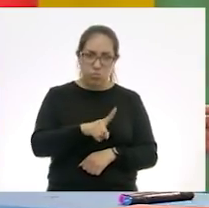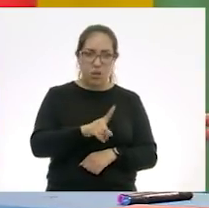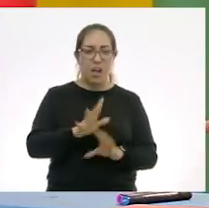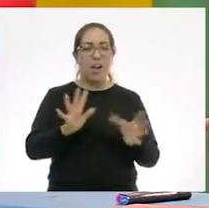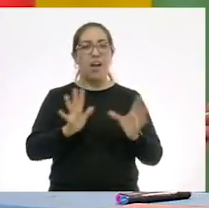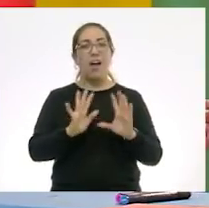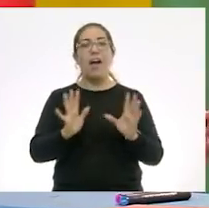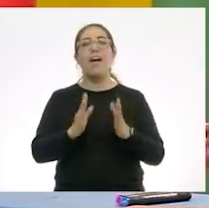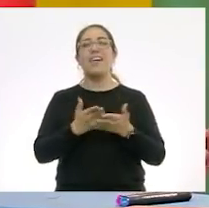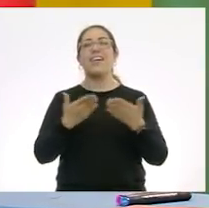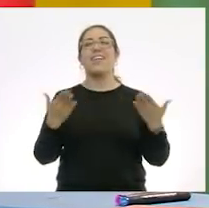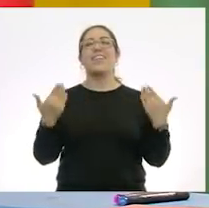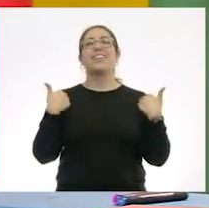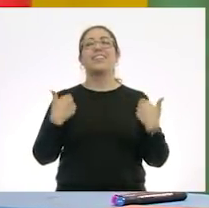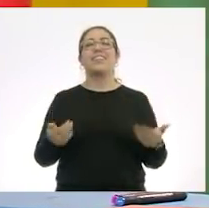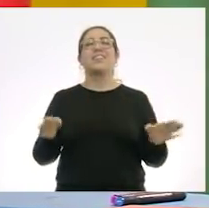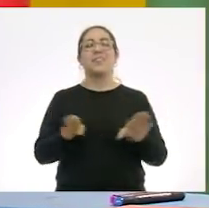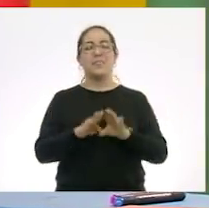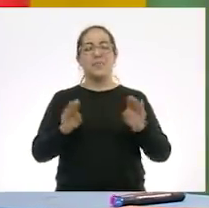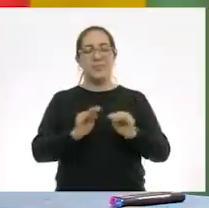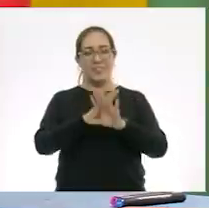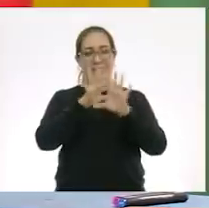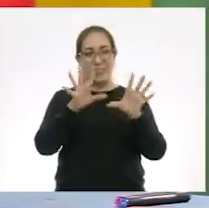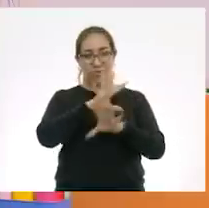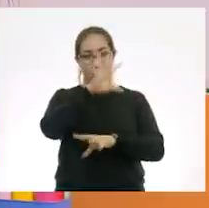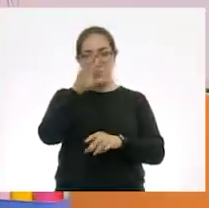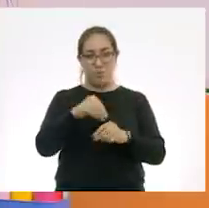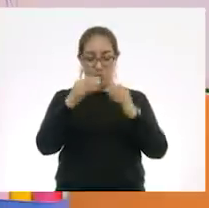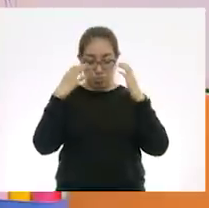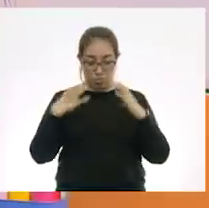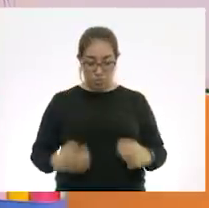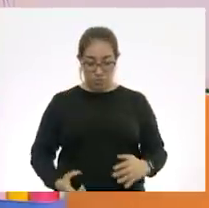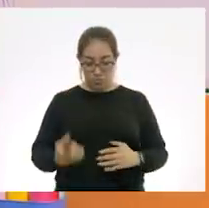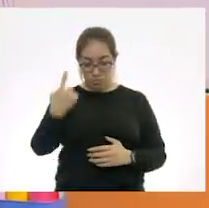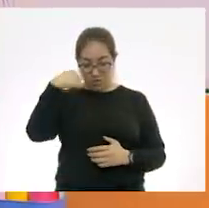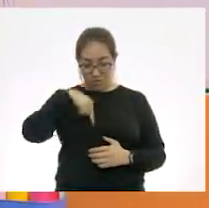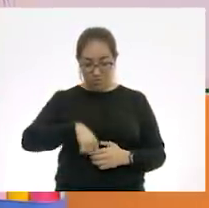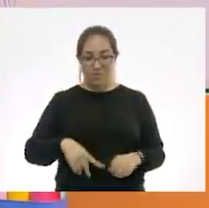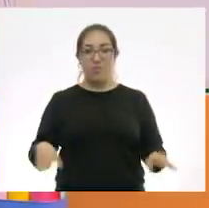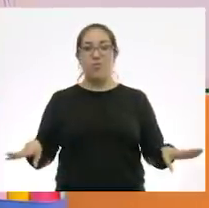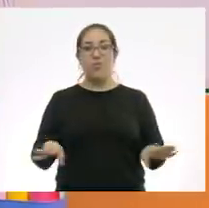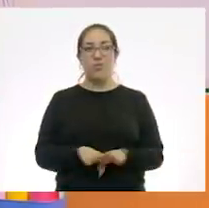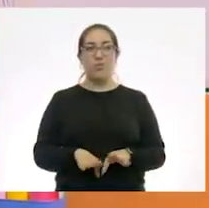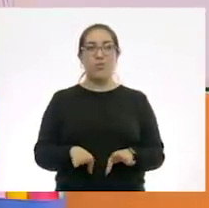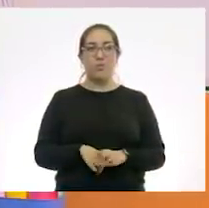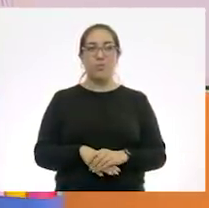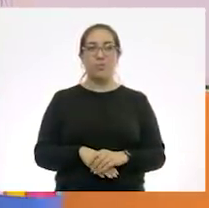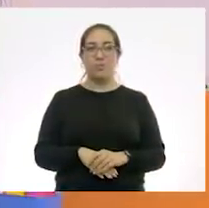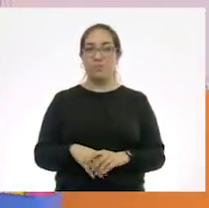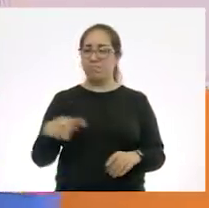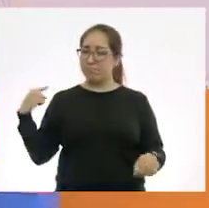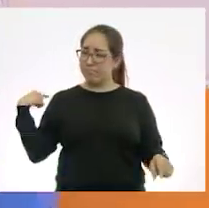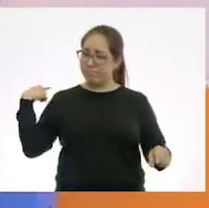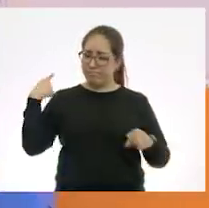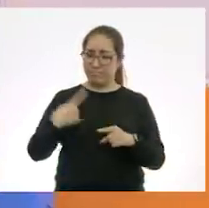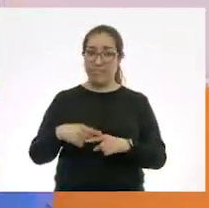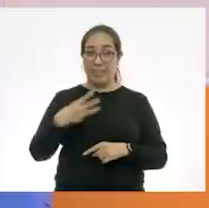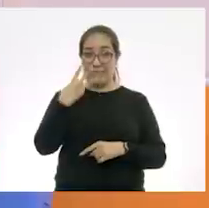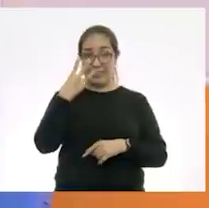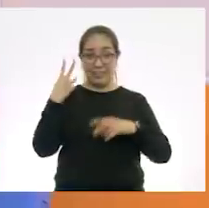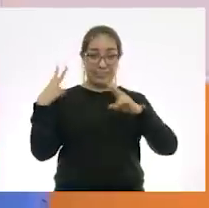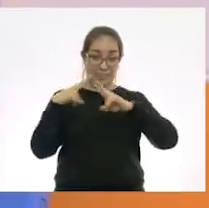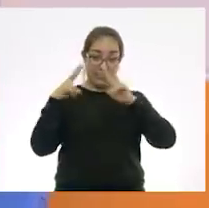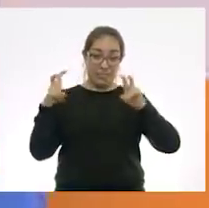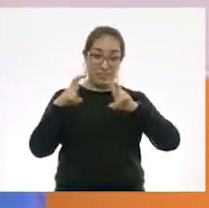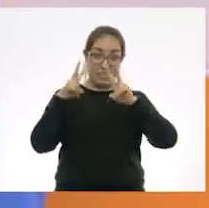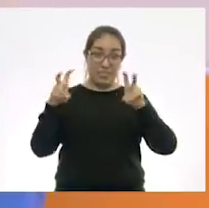completo y me puedo dar una idea de cómo trabajamos. Claro, y de cómo es tu cuerpo por dentro. Claro. Entonces, hasta aquí estos tres temas, Oscar.